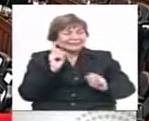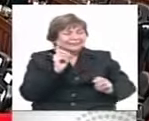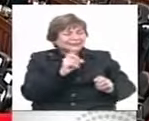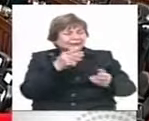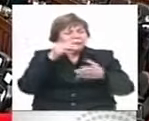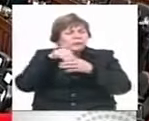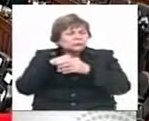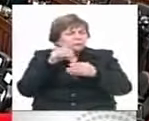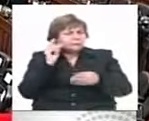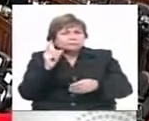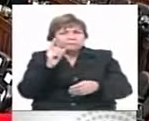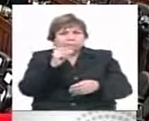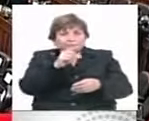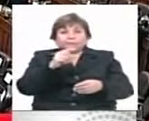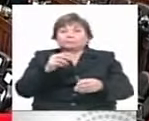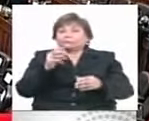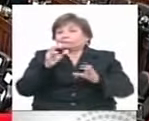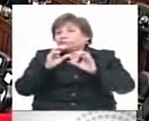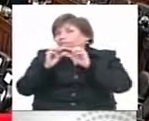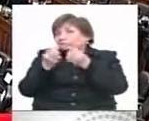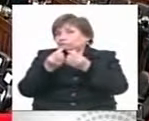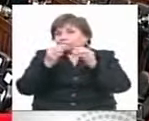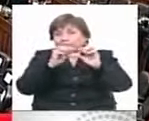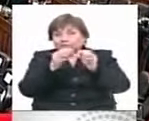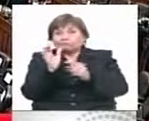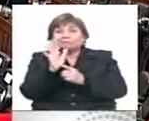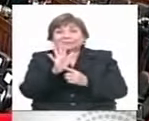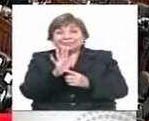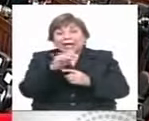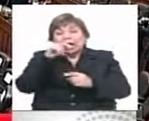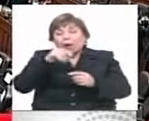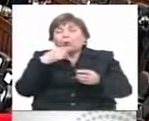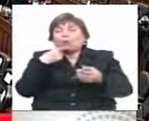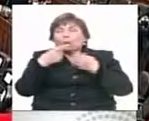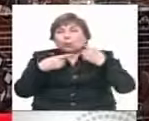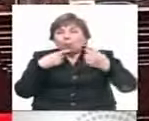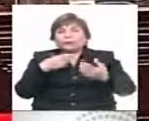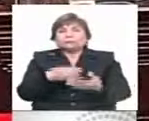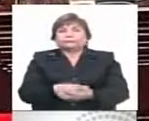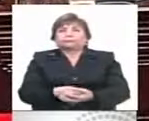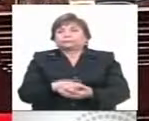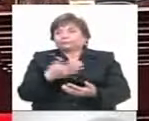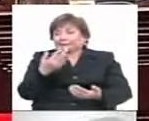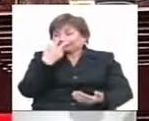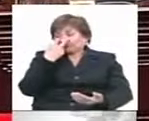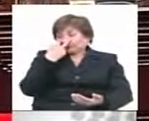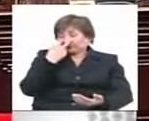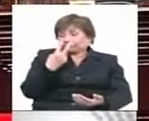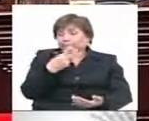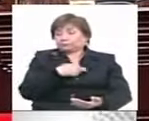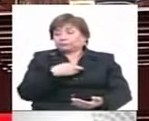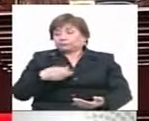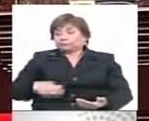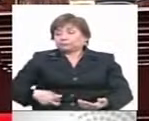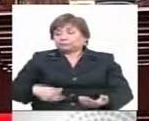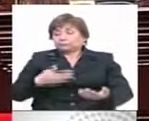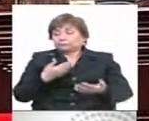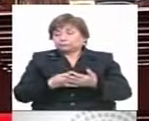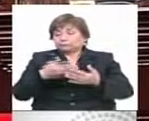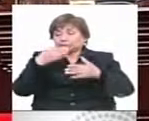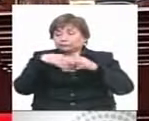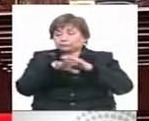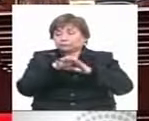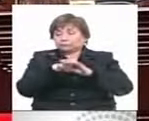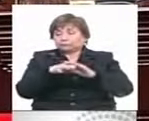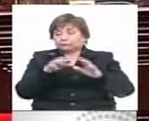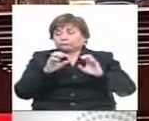los voceros de los grupos parlamentarios. En estos momentos vemos a la presidenta del Congreso hacer su ingreso